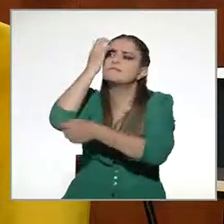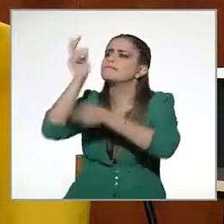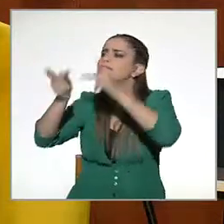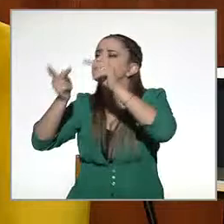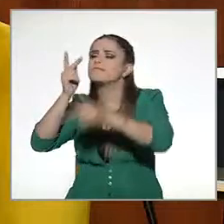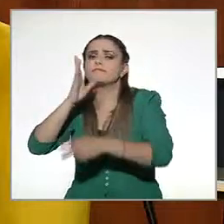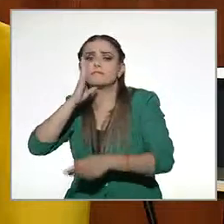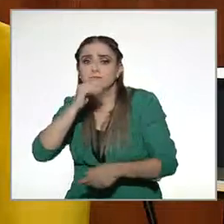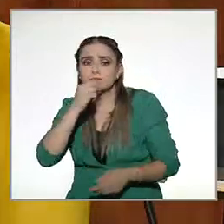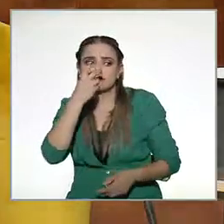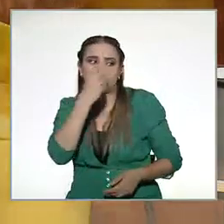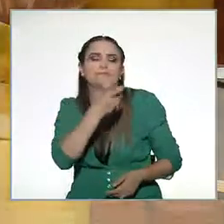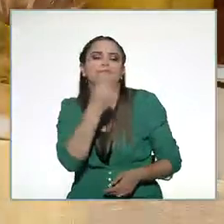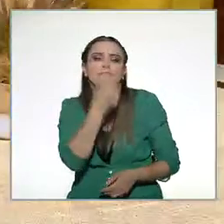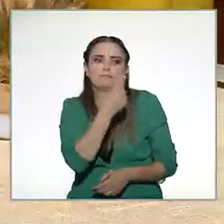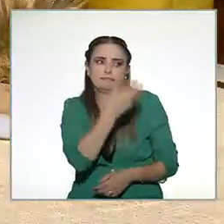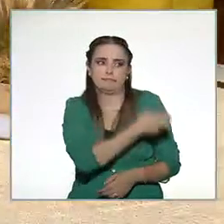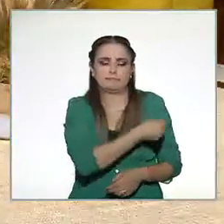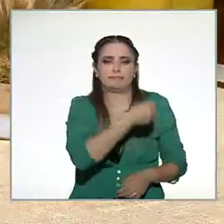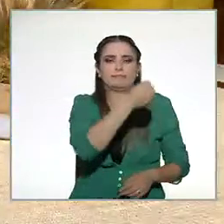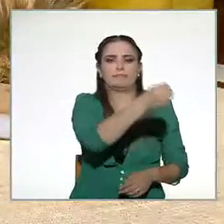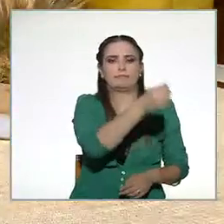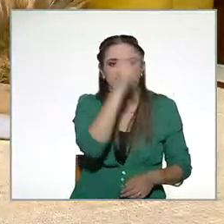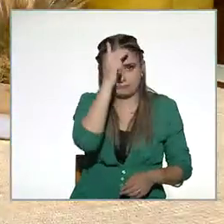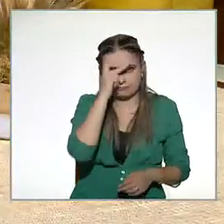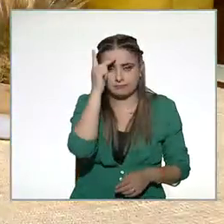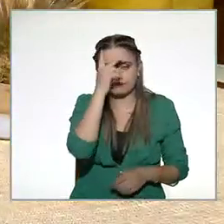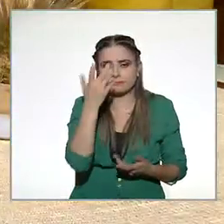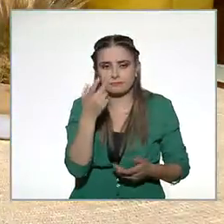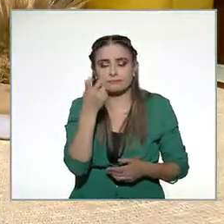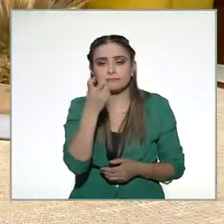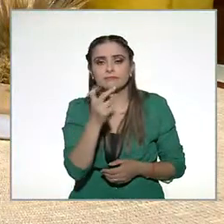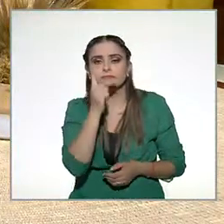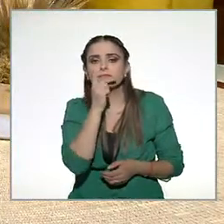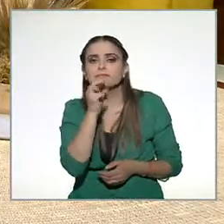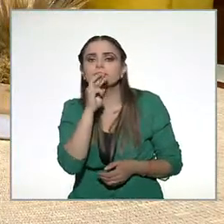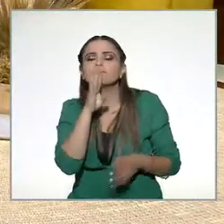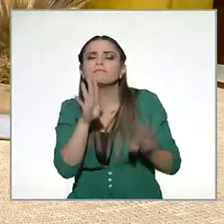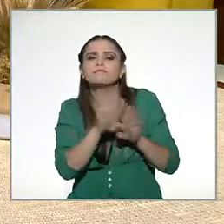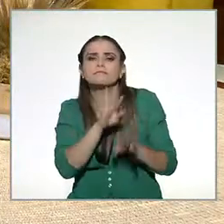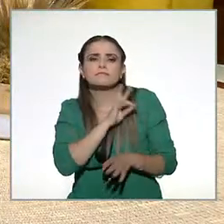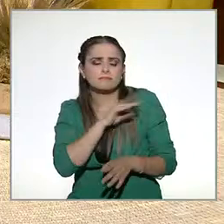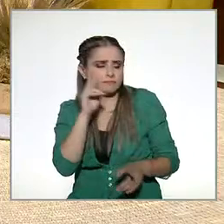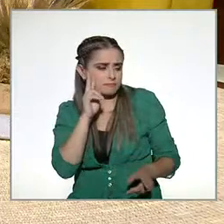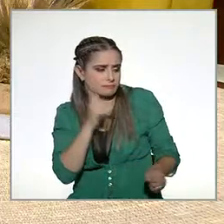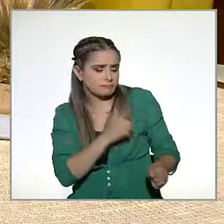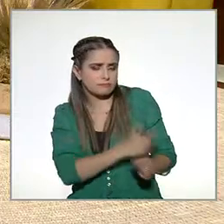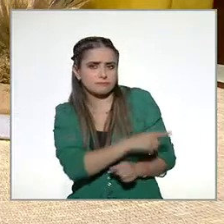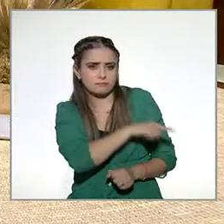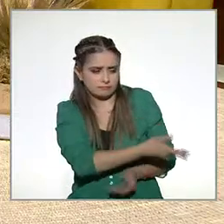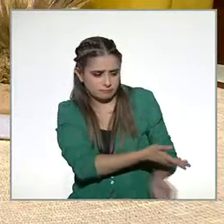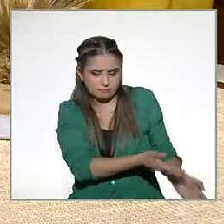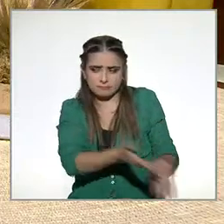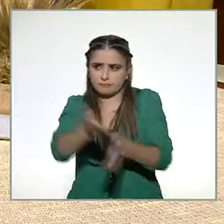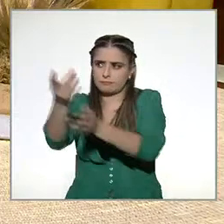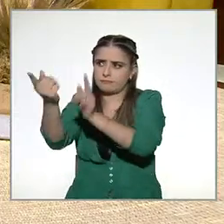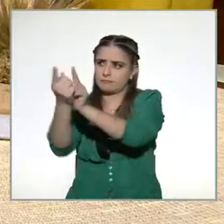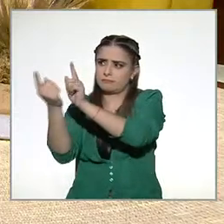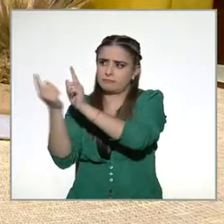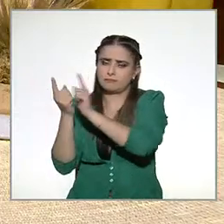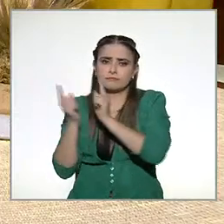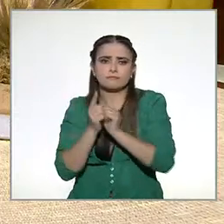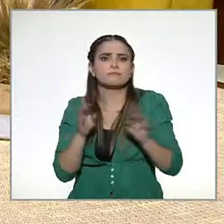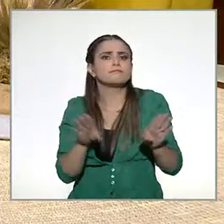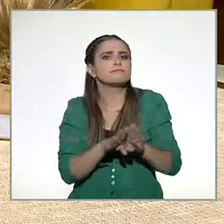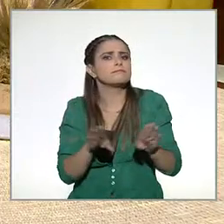cómo se puede encauzar eso? sea, ¿cómo las mamás y los papás pueden encauzar la socialización, se dice? Sí. La